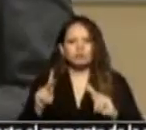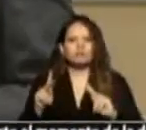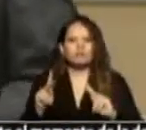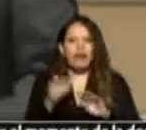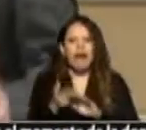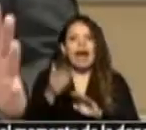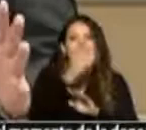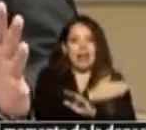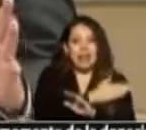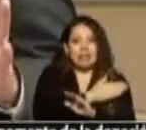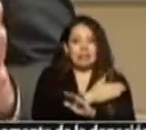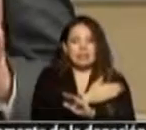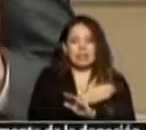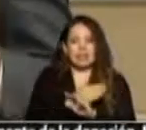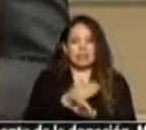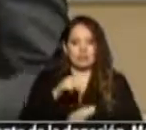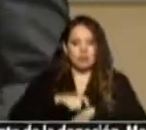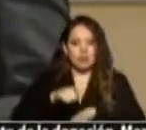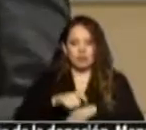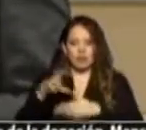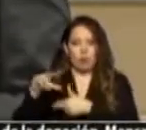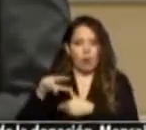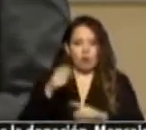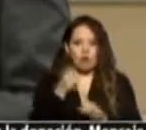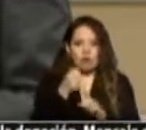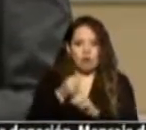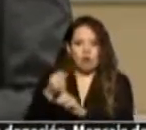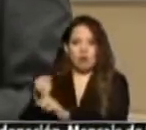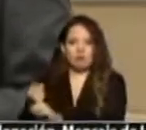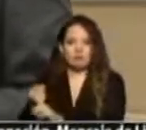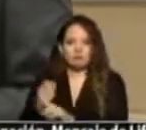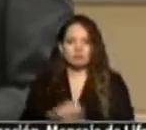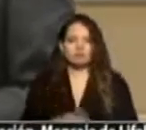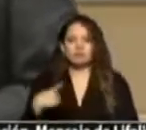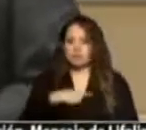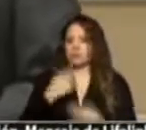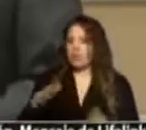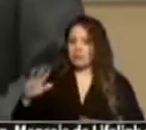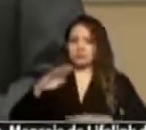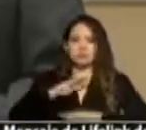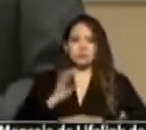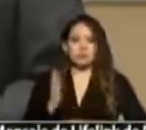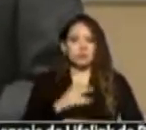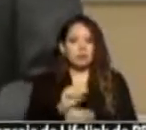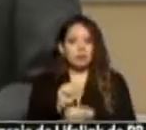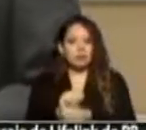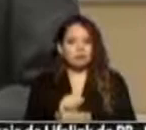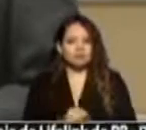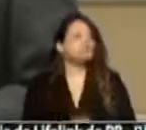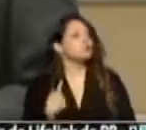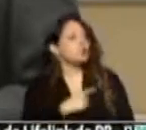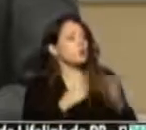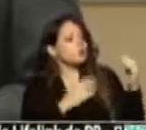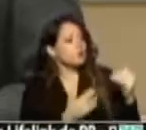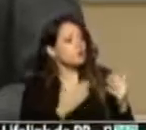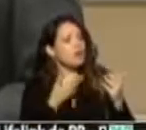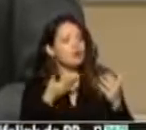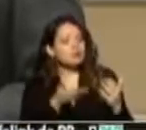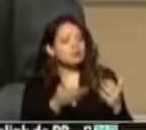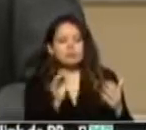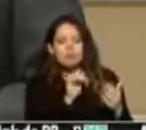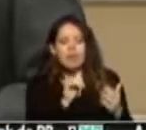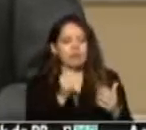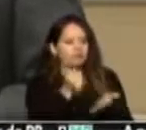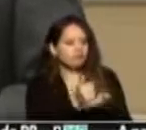llegue la temporada alta, pero estamos muy, muy contentos y muy satisfechos con lo que se ha hecho hasta ahora. Esperamos estar allí para llevarles al público esa experiencia y además ayudar a orientar